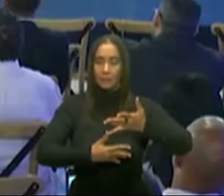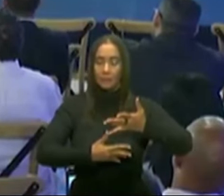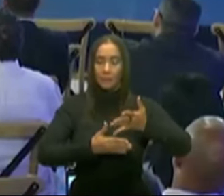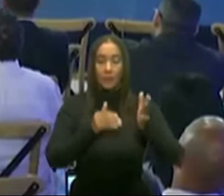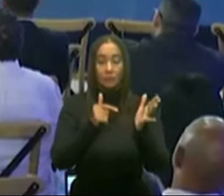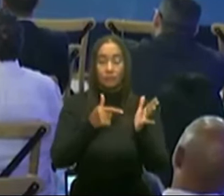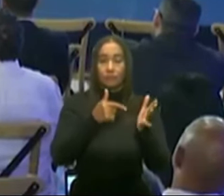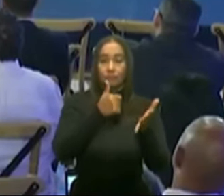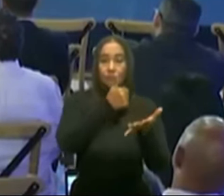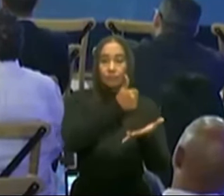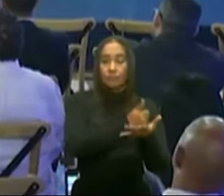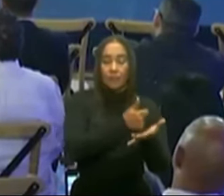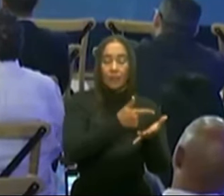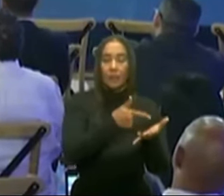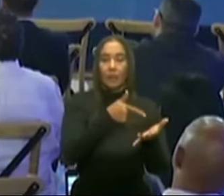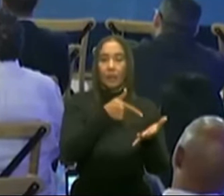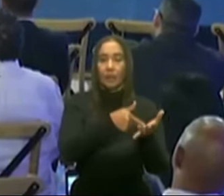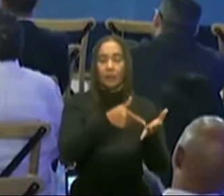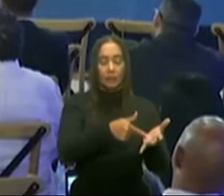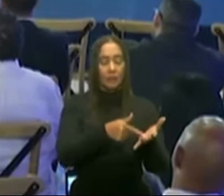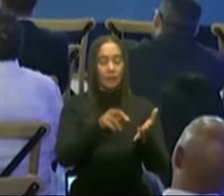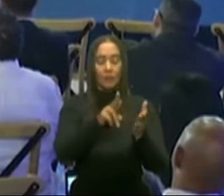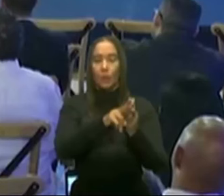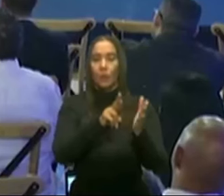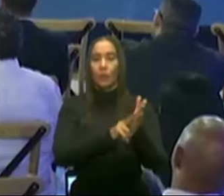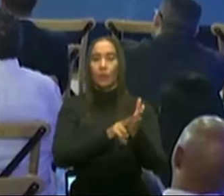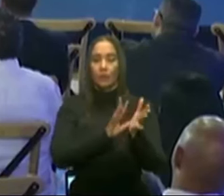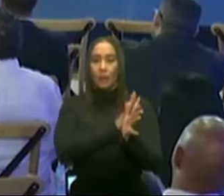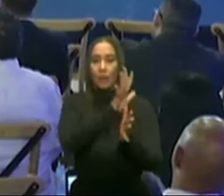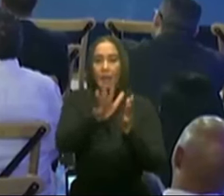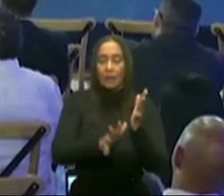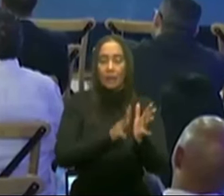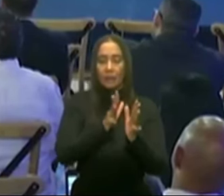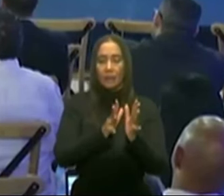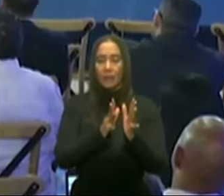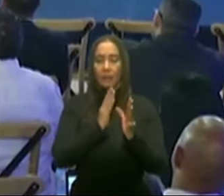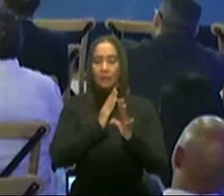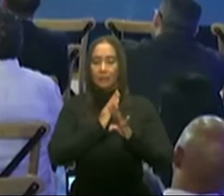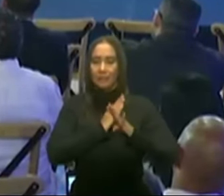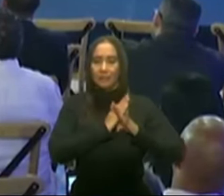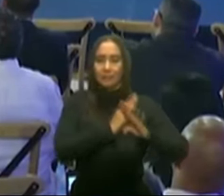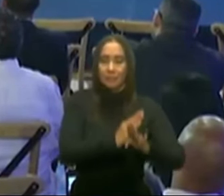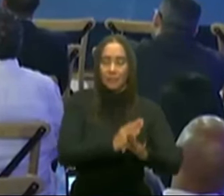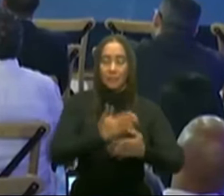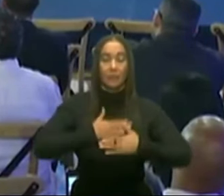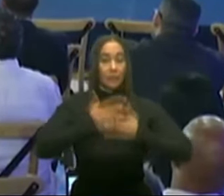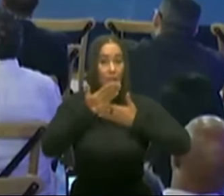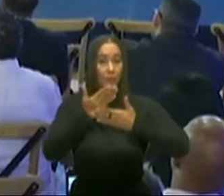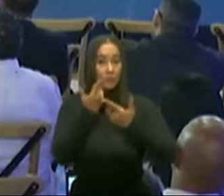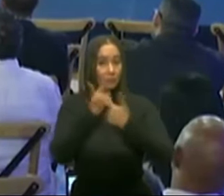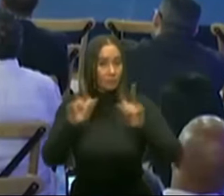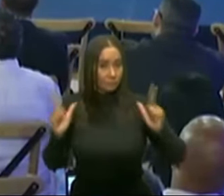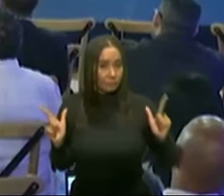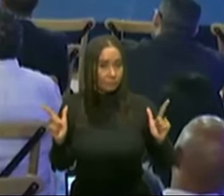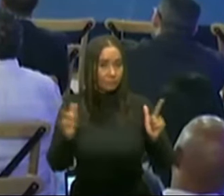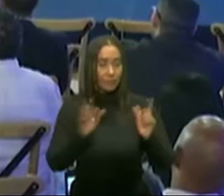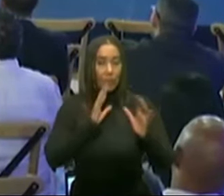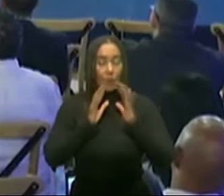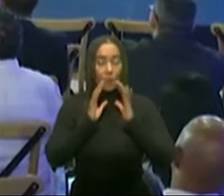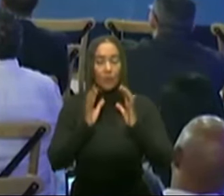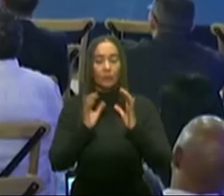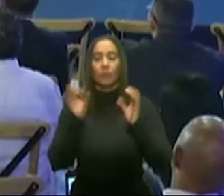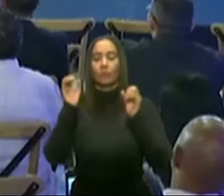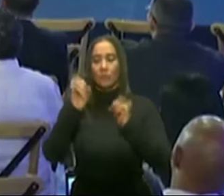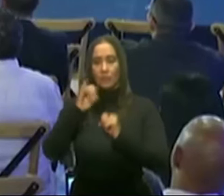dispone una medida de carácter general que afecta a la libertad de expresión. En ese punto, el INACOM puede